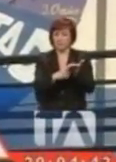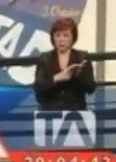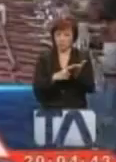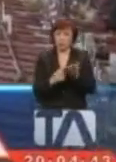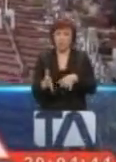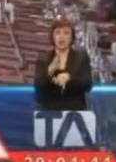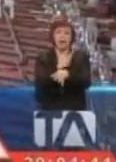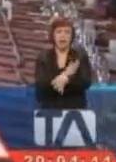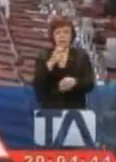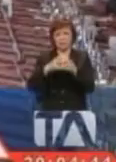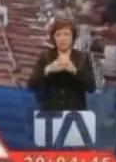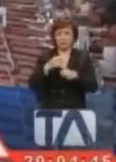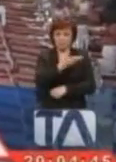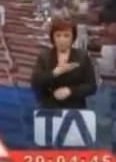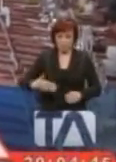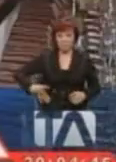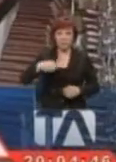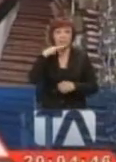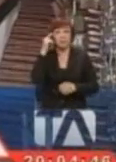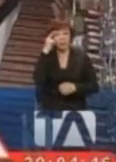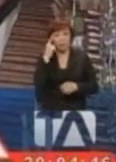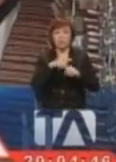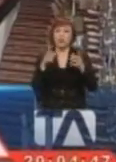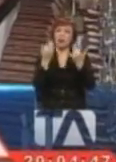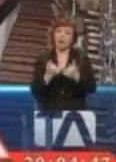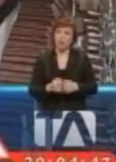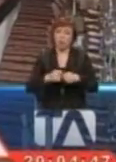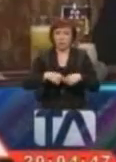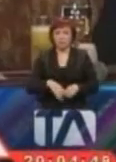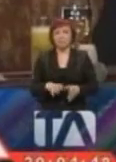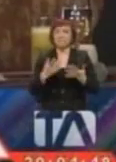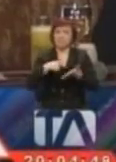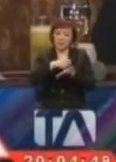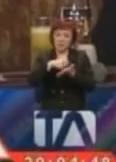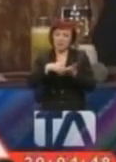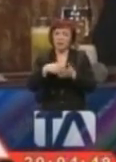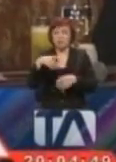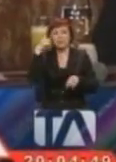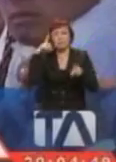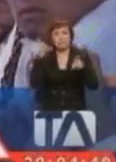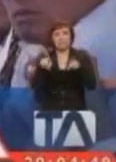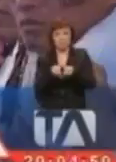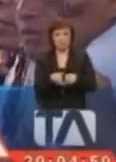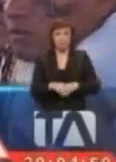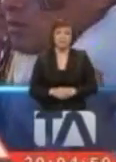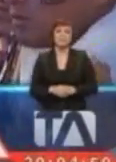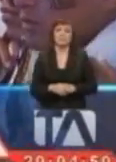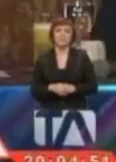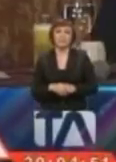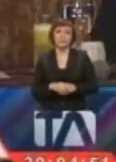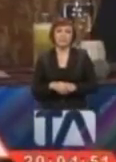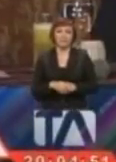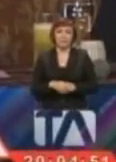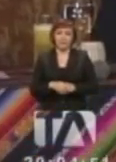Correa y firmó un nuevo indulto para Tomás Jinpig de Morona, Santiago. Fueron las primeras acciones de Lenín Moreno en este